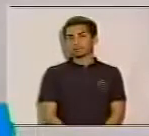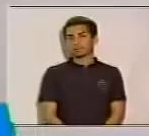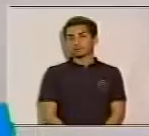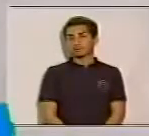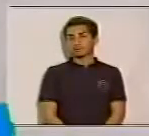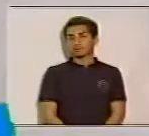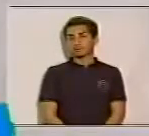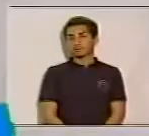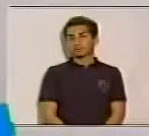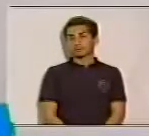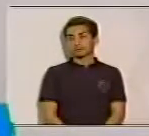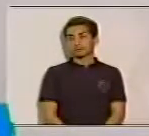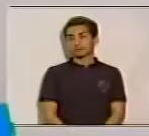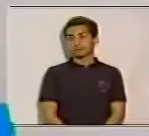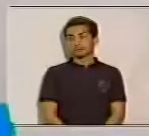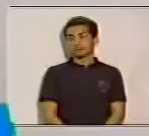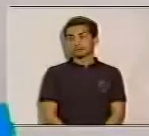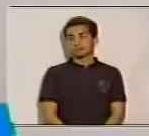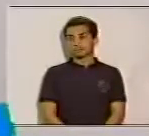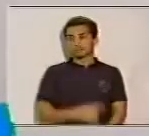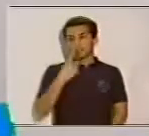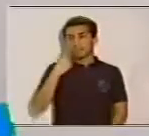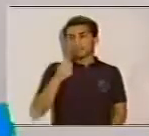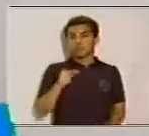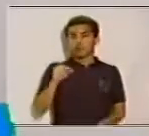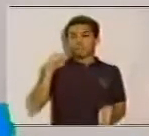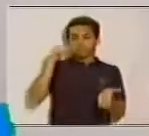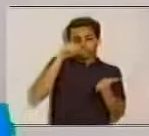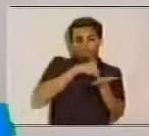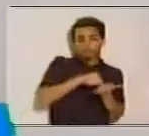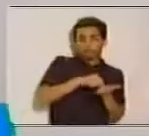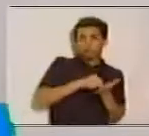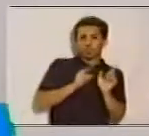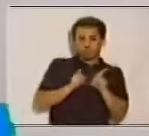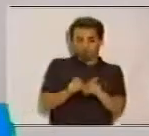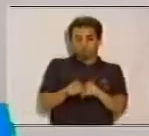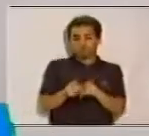Tenga su punta metálica, que tenga su punta de grafito, ¿sí?